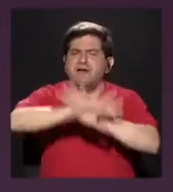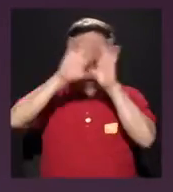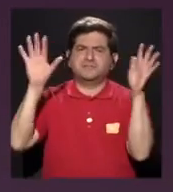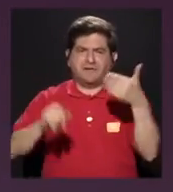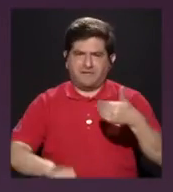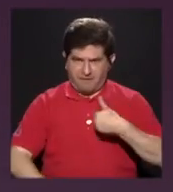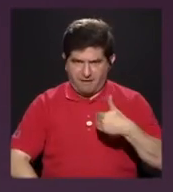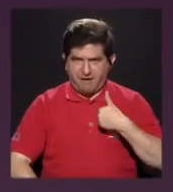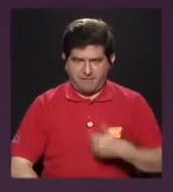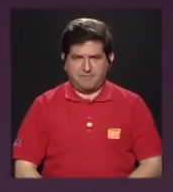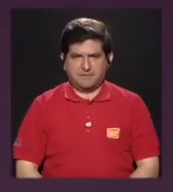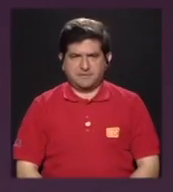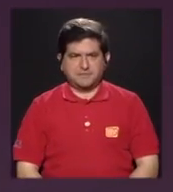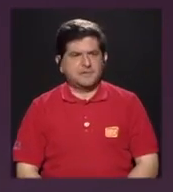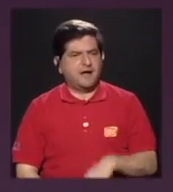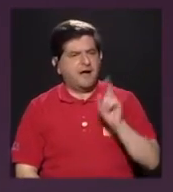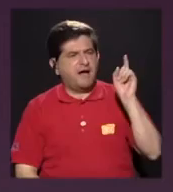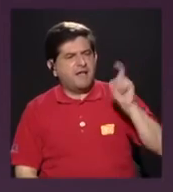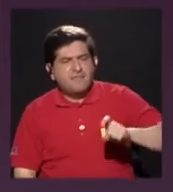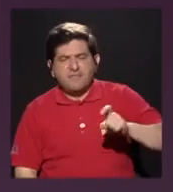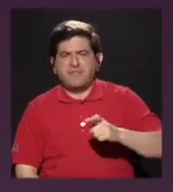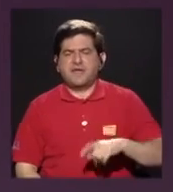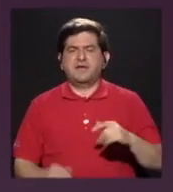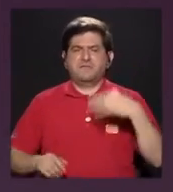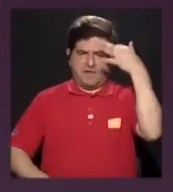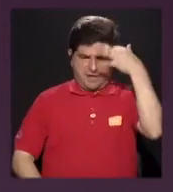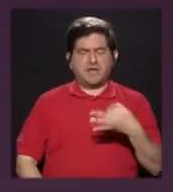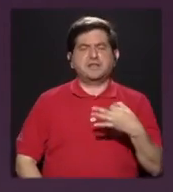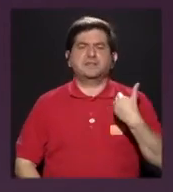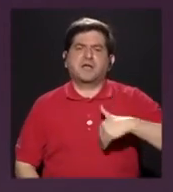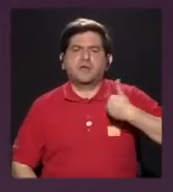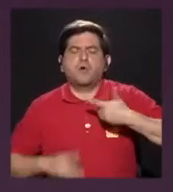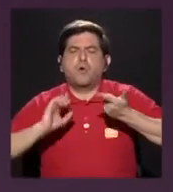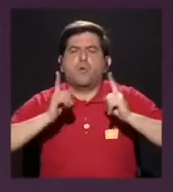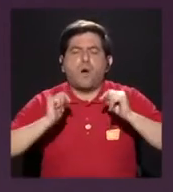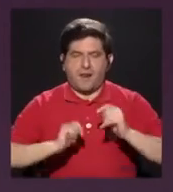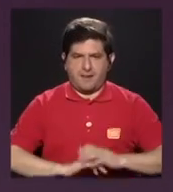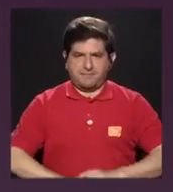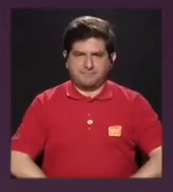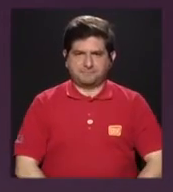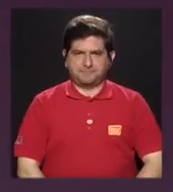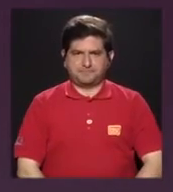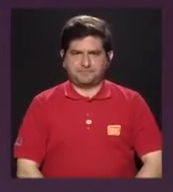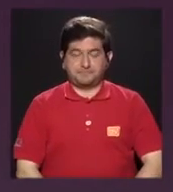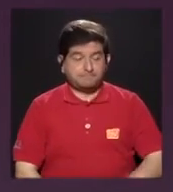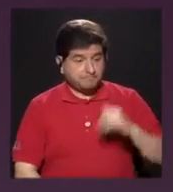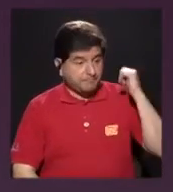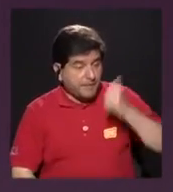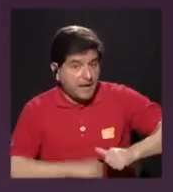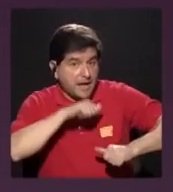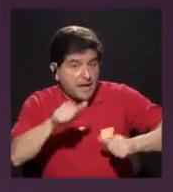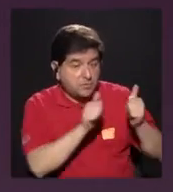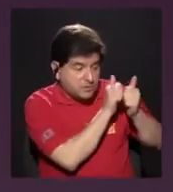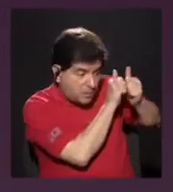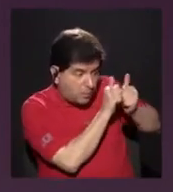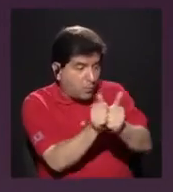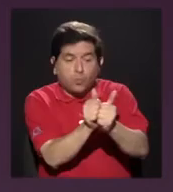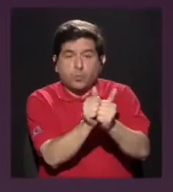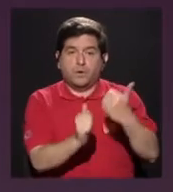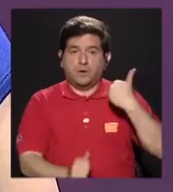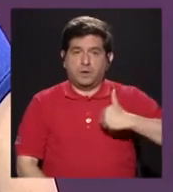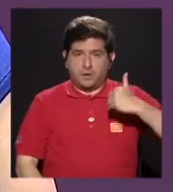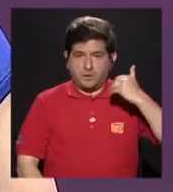de cuál debe ser nuestra posición como hombres en la lucha junto con las